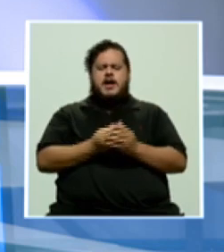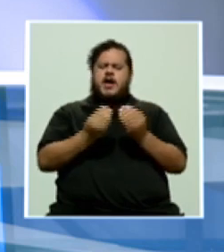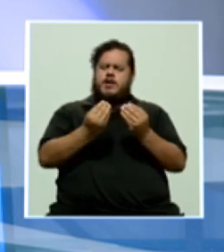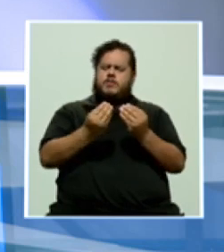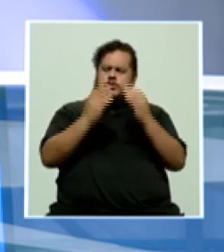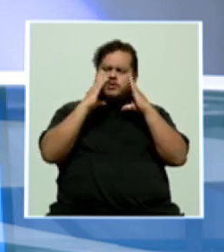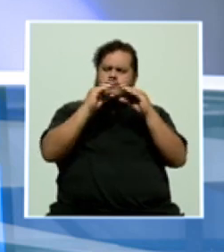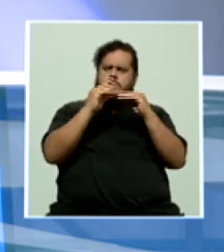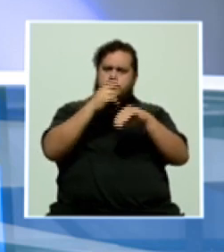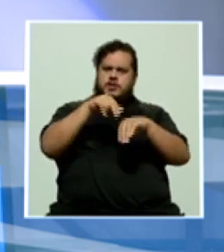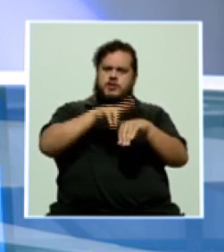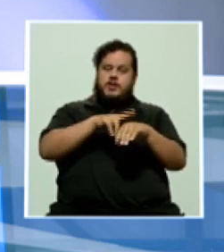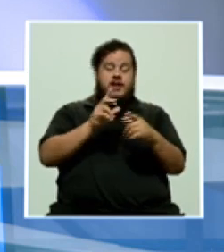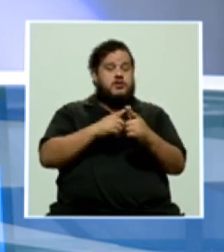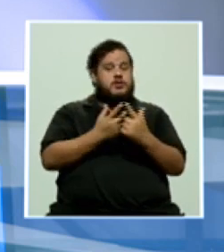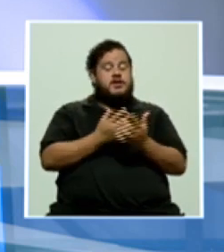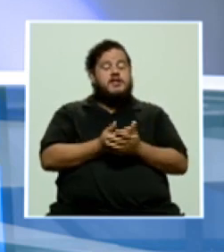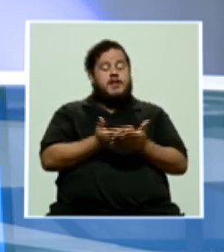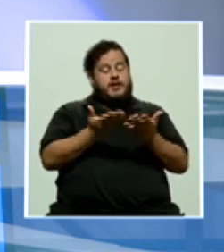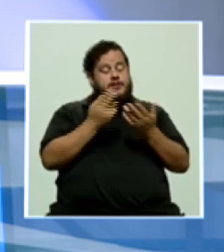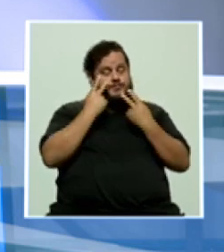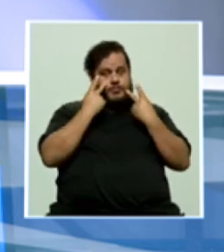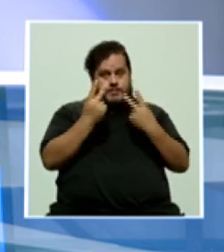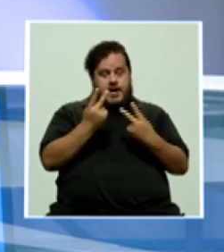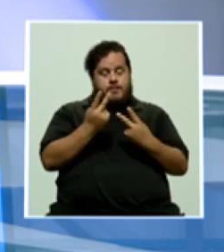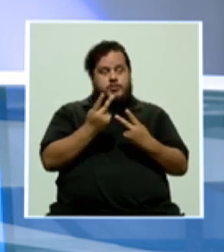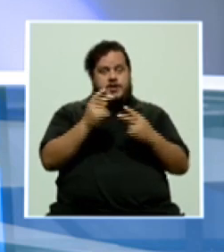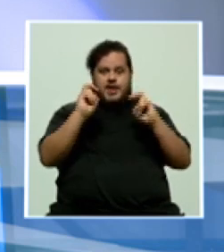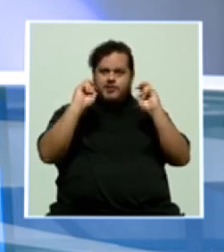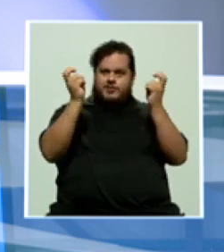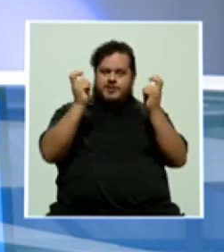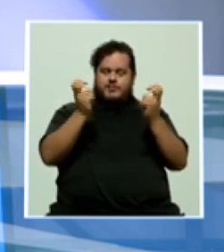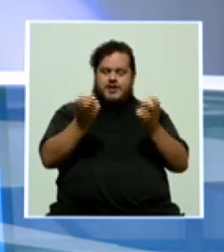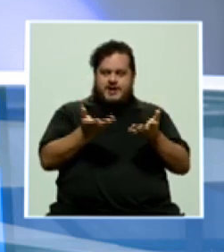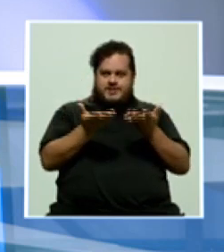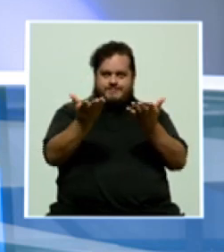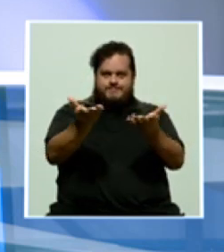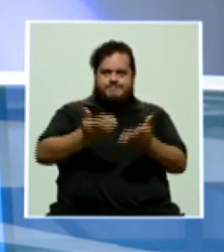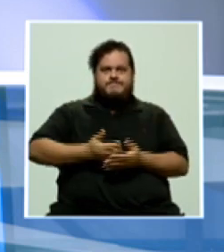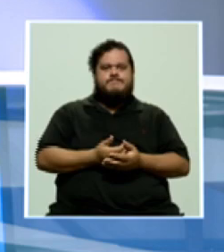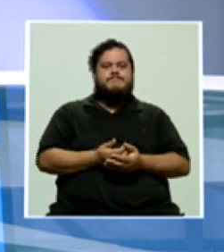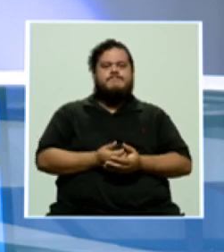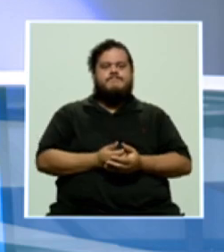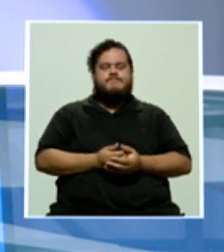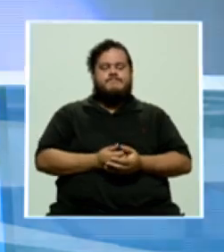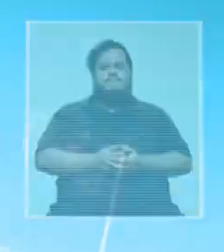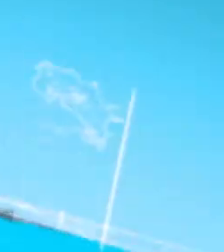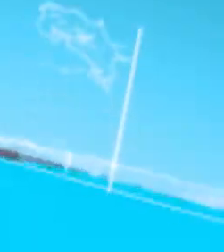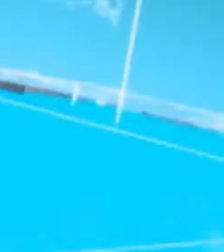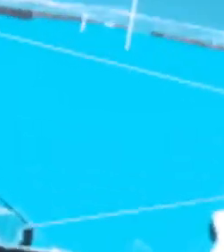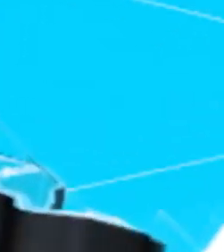nacional, así que vayamos a ver nuestros titulares. Adelante.